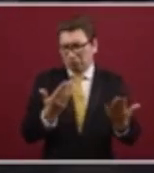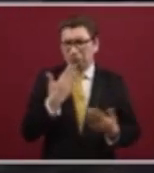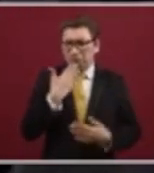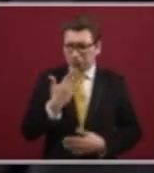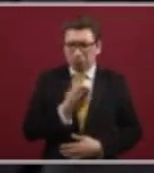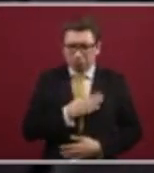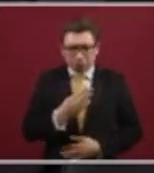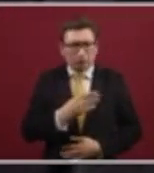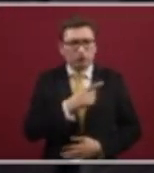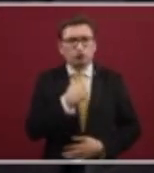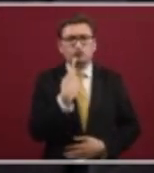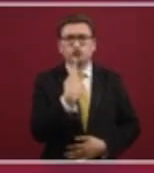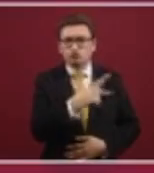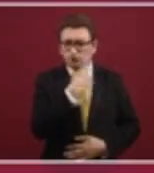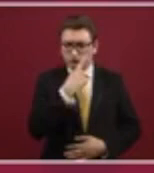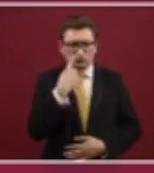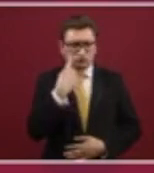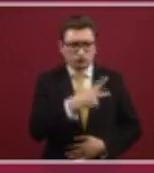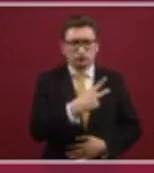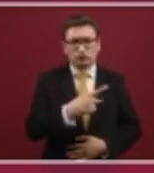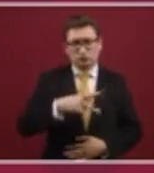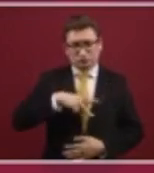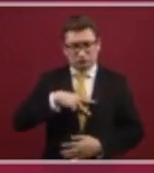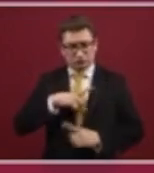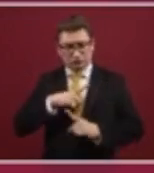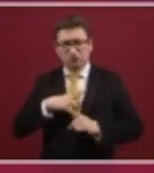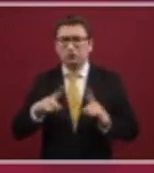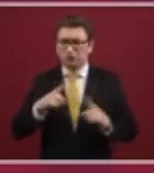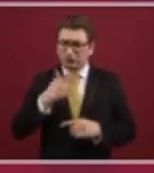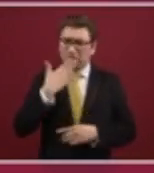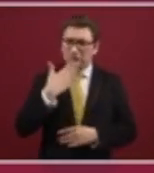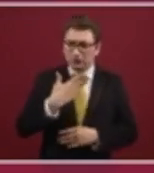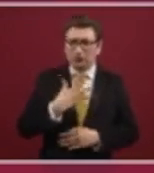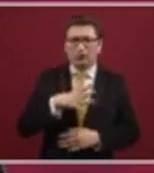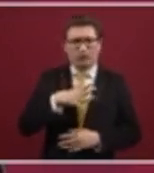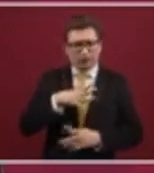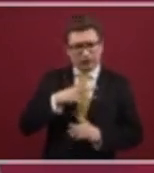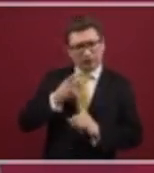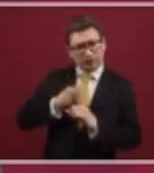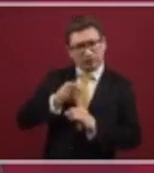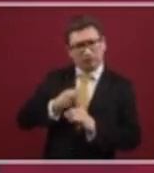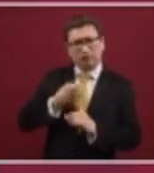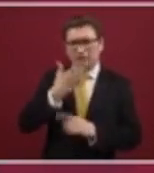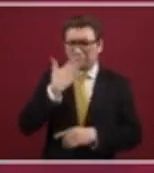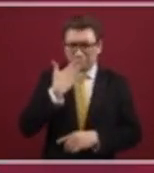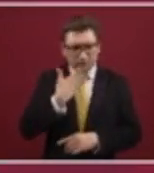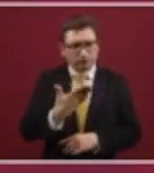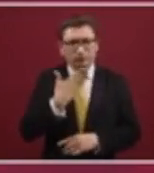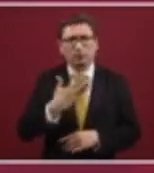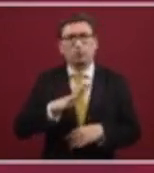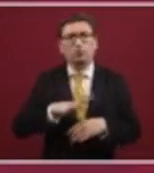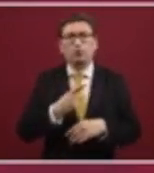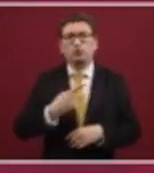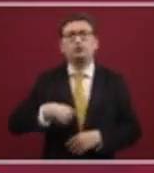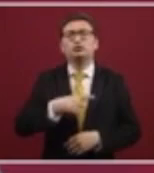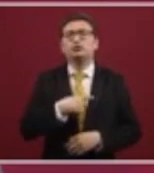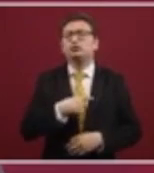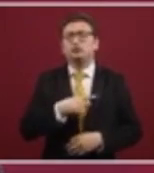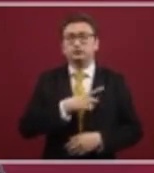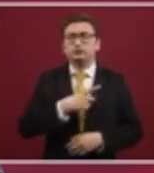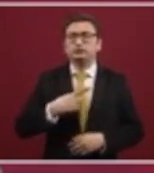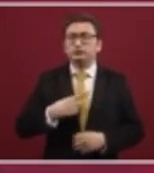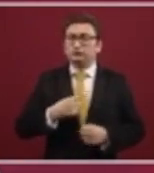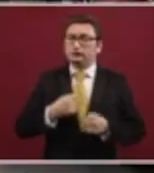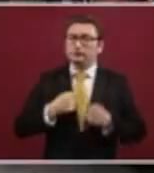distinta, y que haya crítica, y tenemos que garantizar, lo he dicho